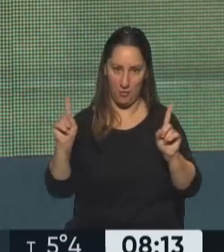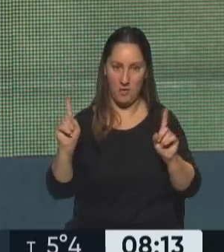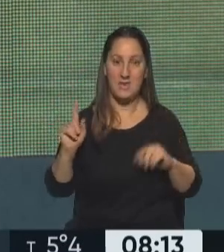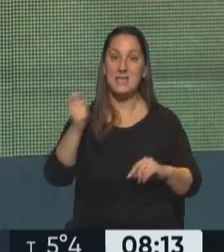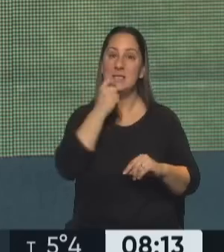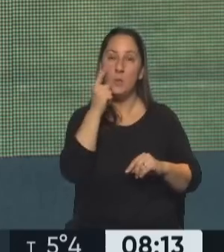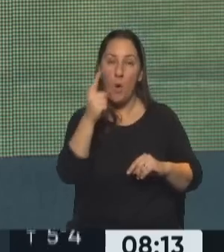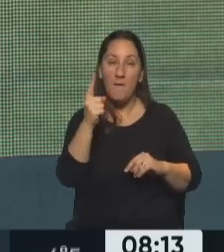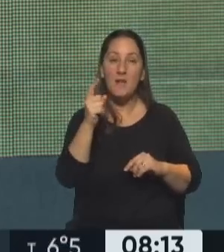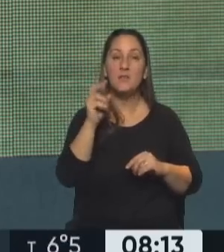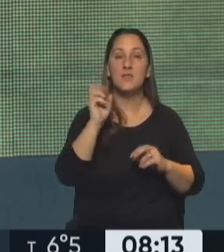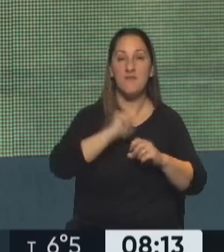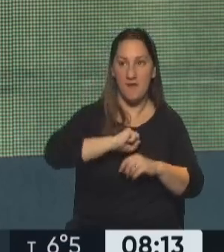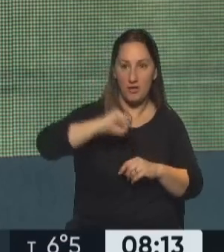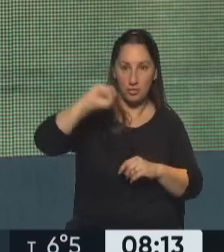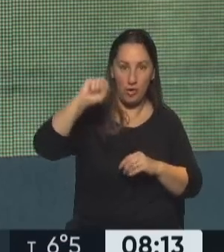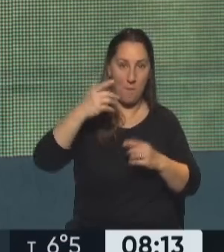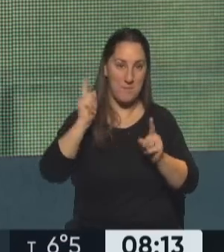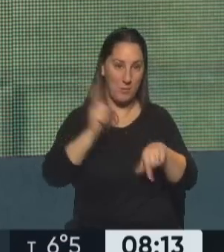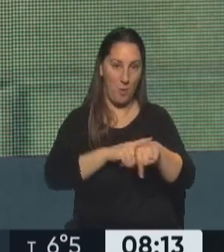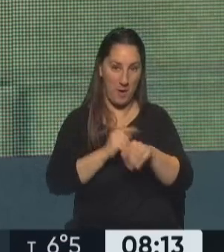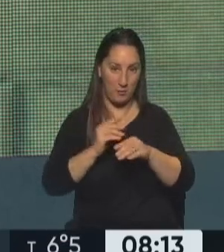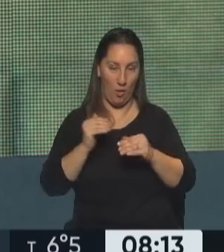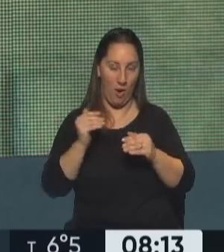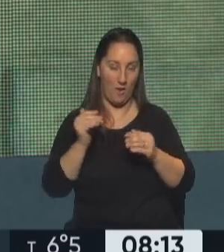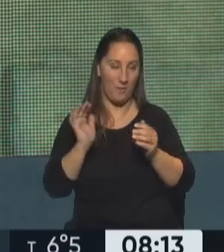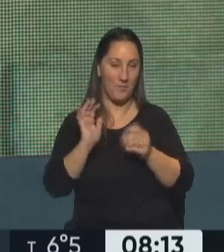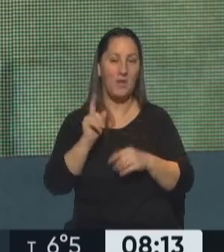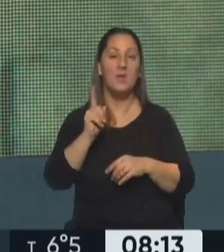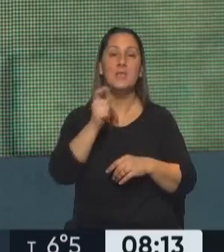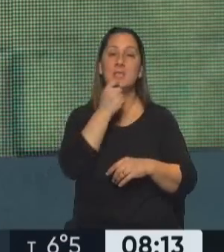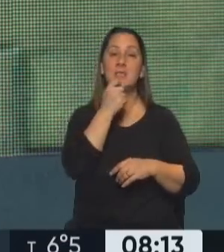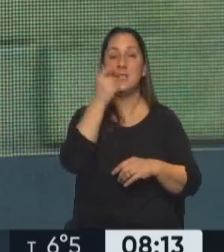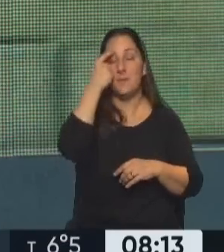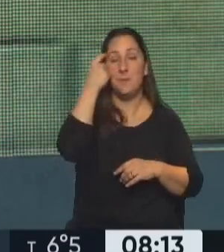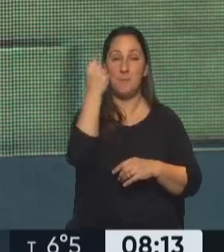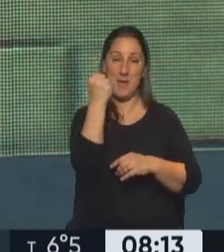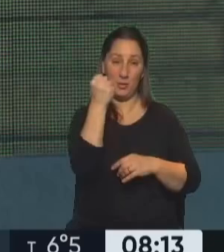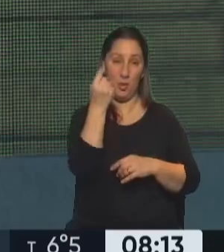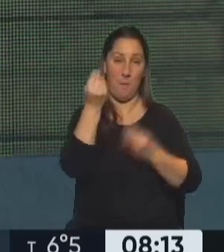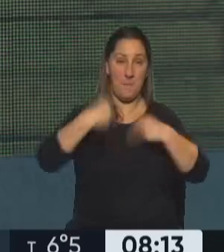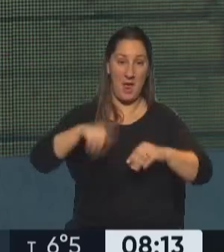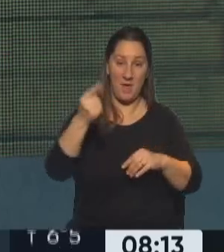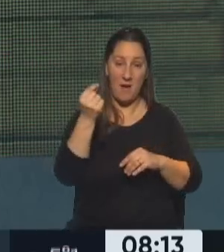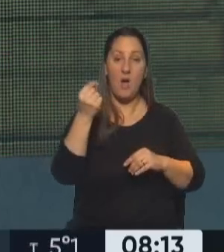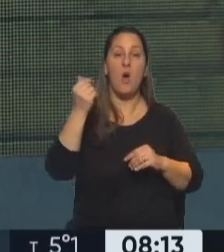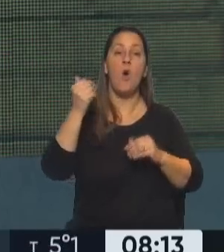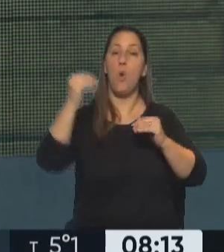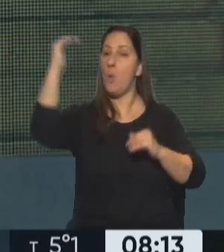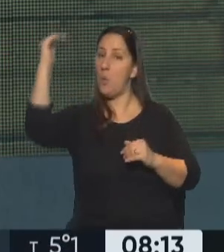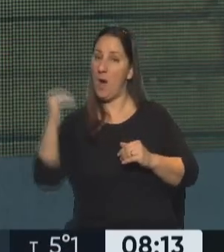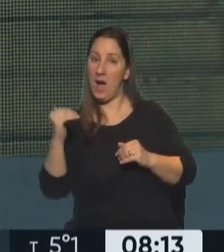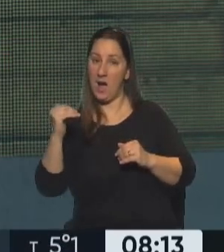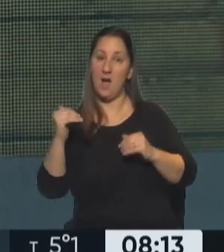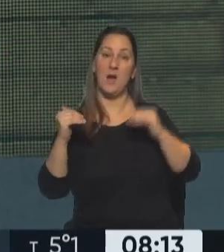el recorrido que tuvieron con la inflación. Y cierro con lo que vos decías de una devaluación. Decíamos, para cerrar la brecha, o bajás los financieros,